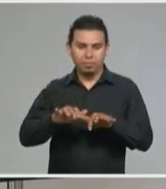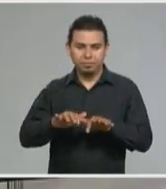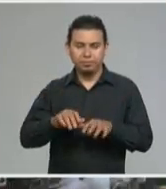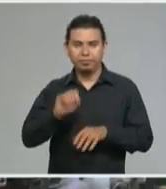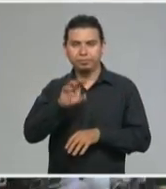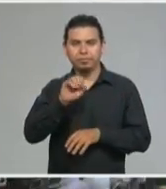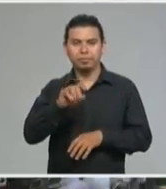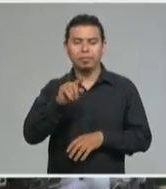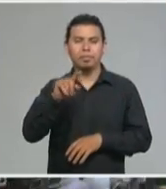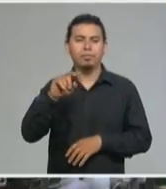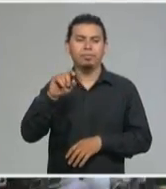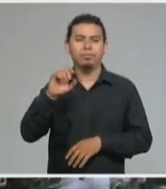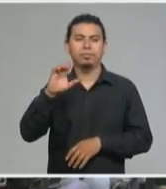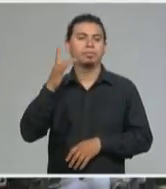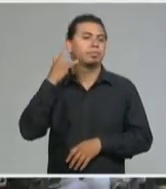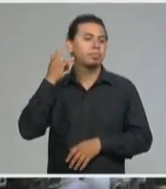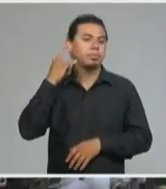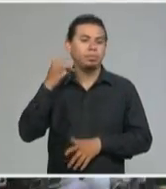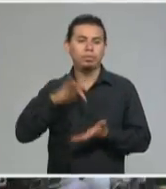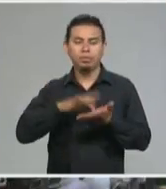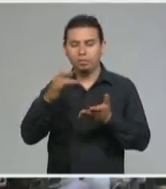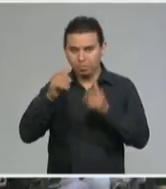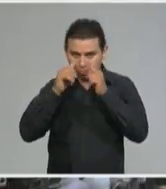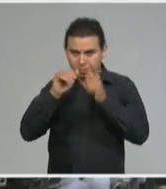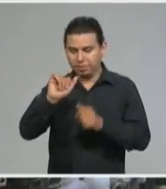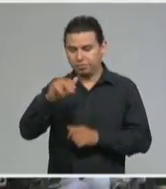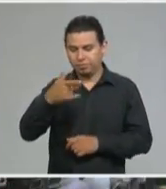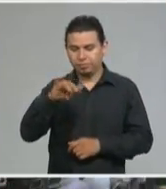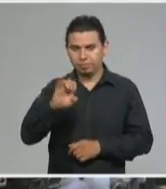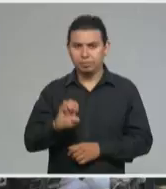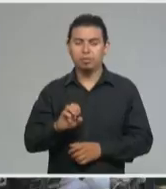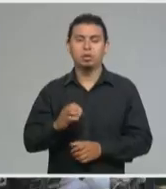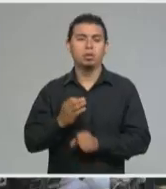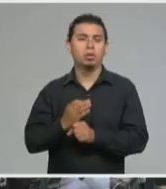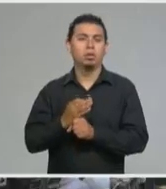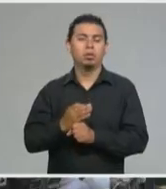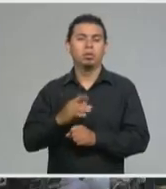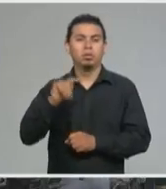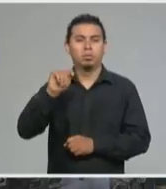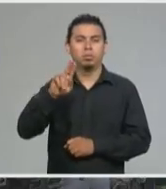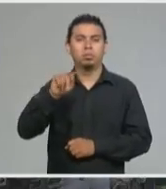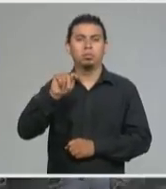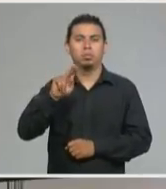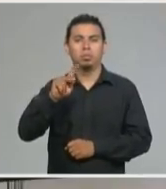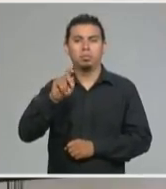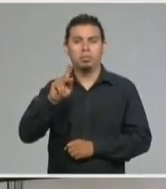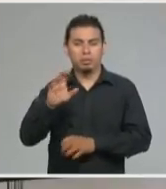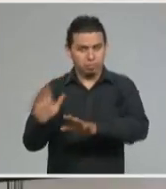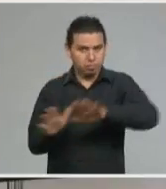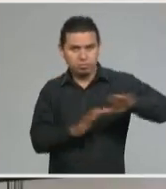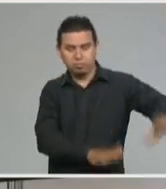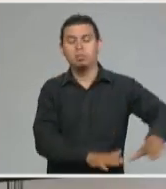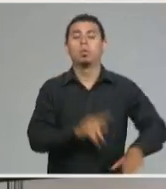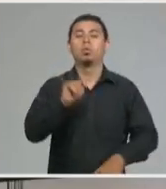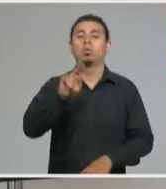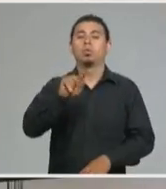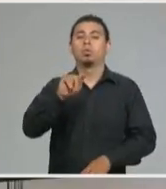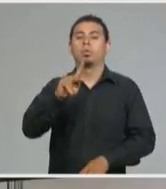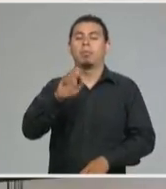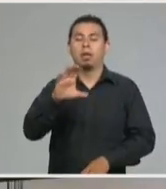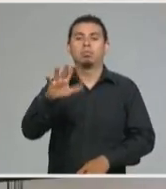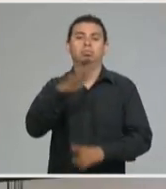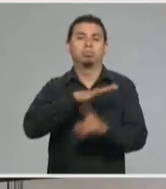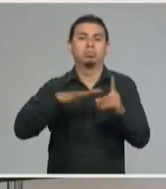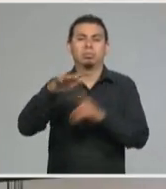saludos desde Salinas, California. Gracias, buenas noches. Y ahora le comento a usted que la villa de Tututepec en la costa es una de las comunidades